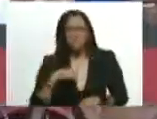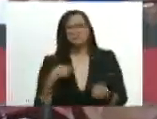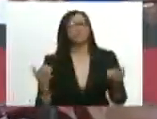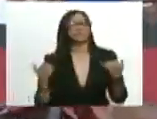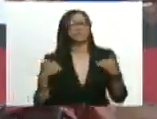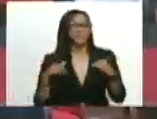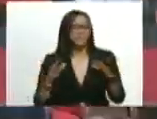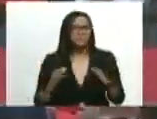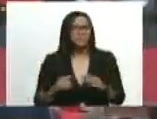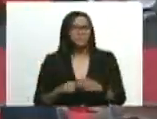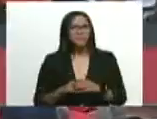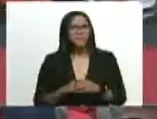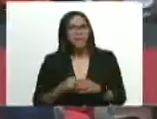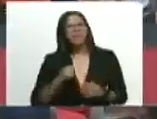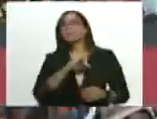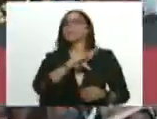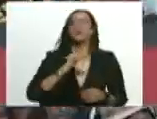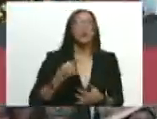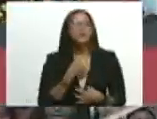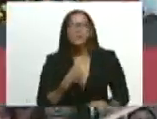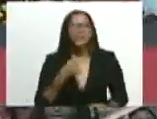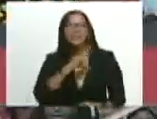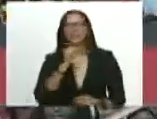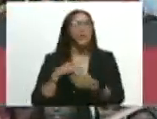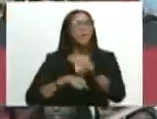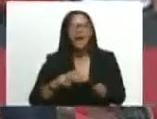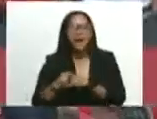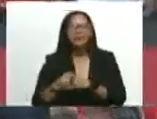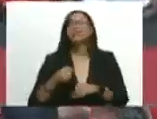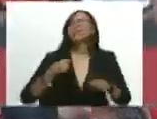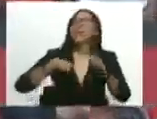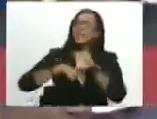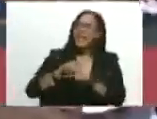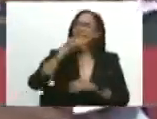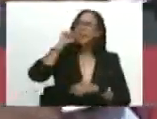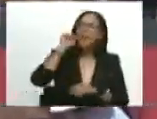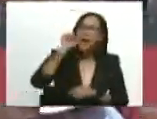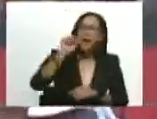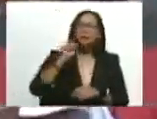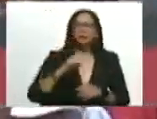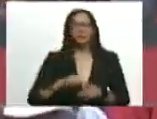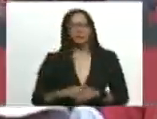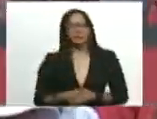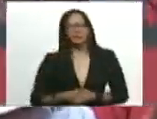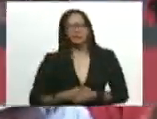nos van a así que no se vistan el que va